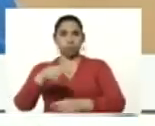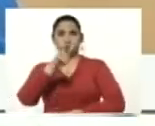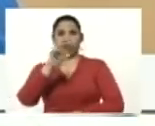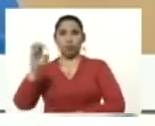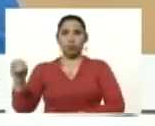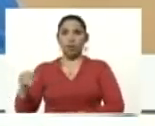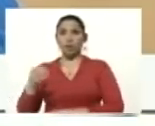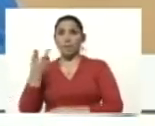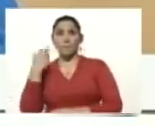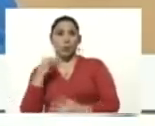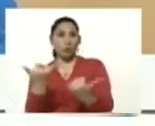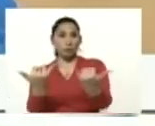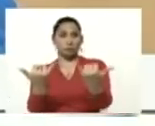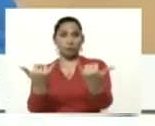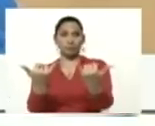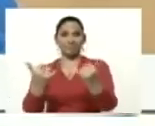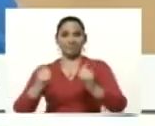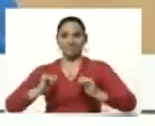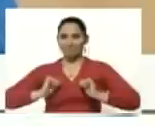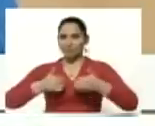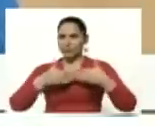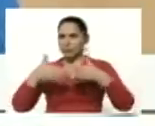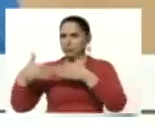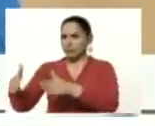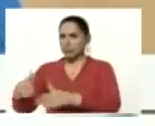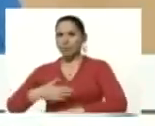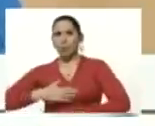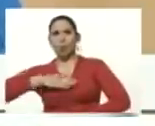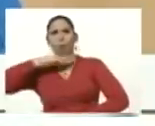por ahora, arrancaron full,